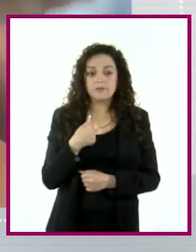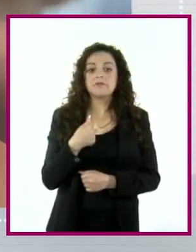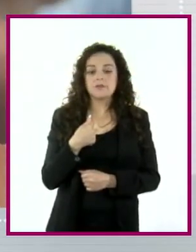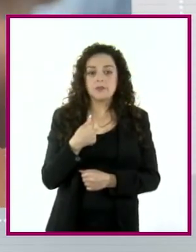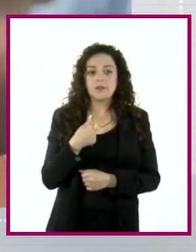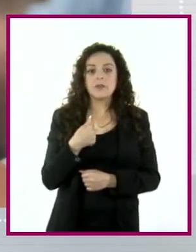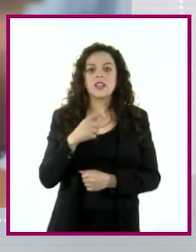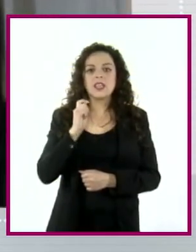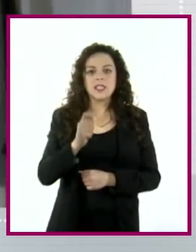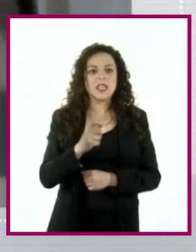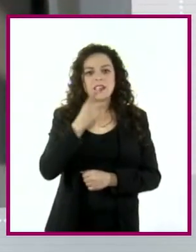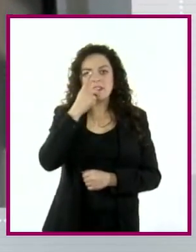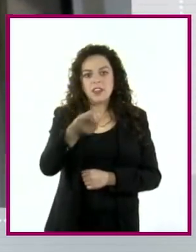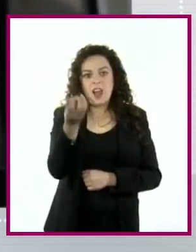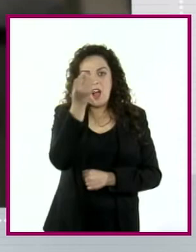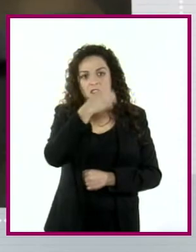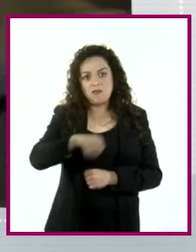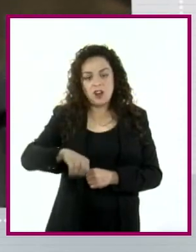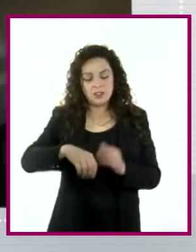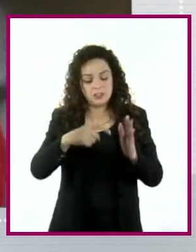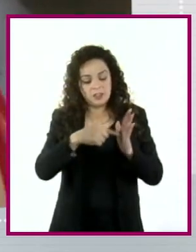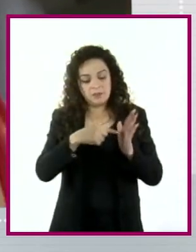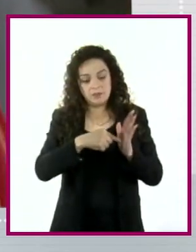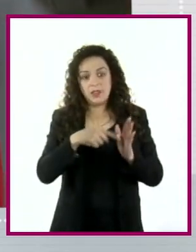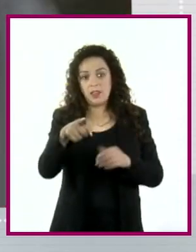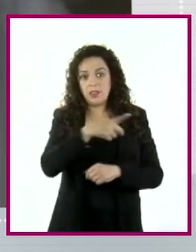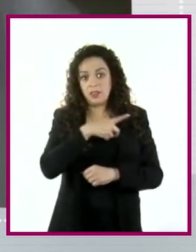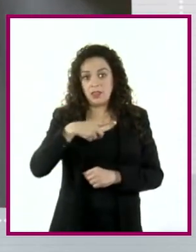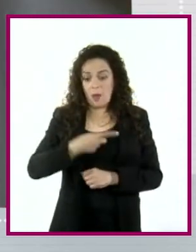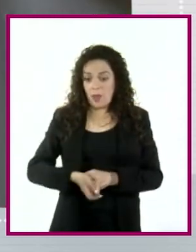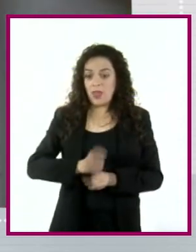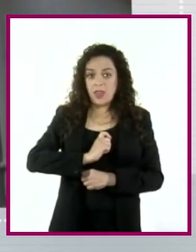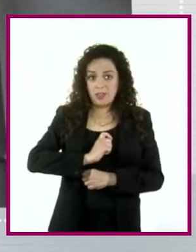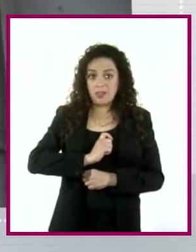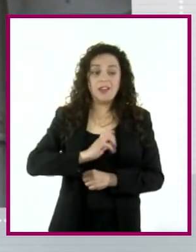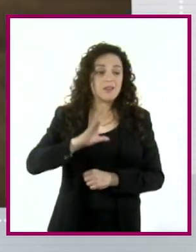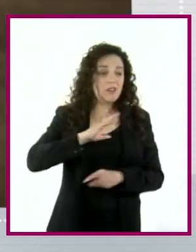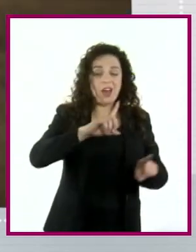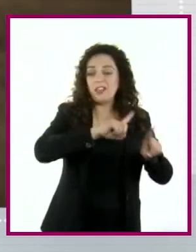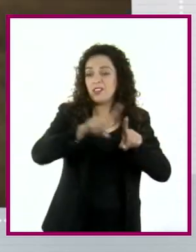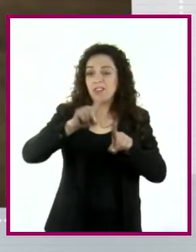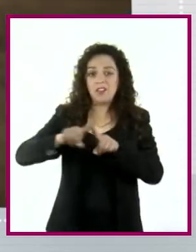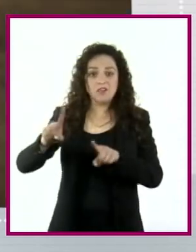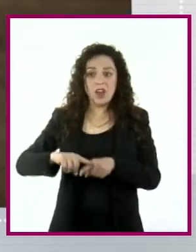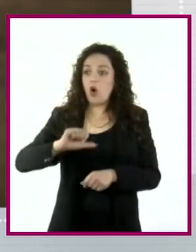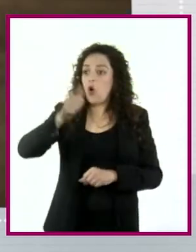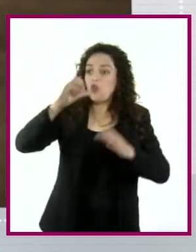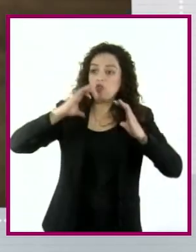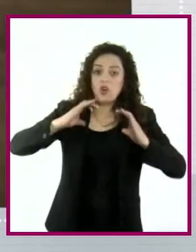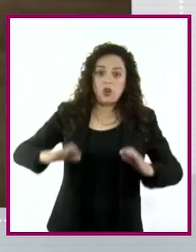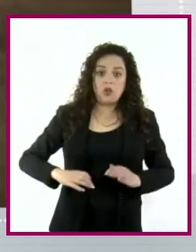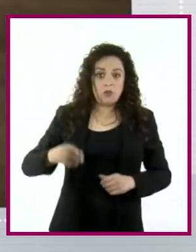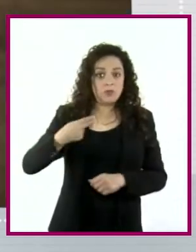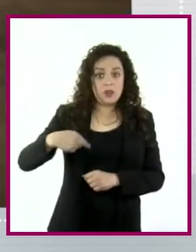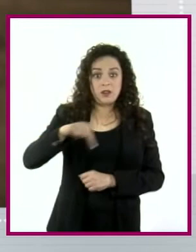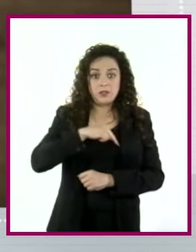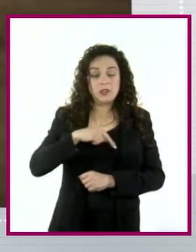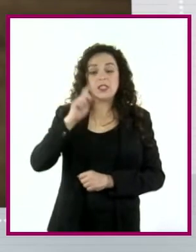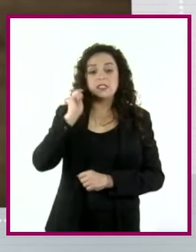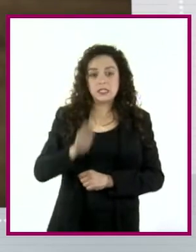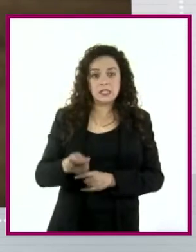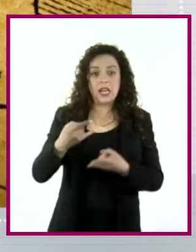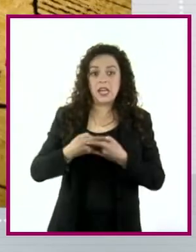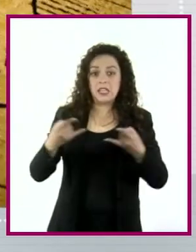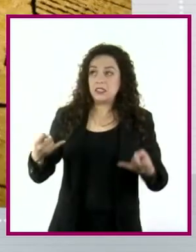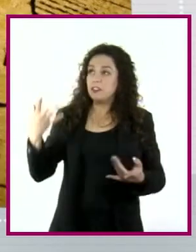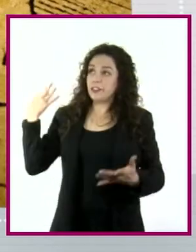identidades normativas. Existimos otras personas, otras identidades, con otros cuerpos. Somos personas históricas. Esto quiere